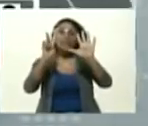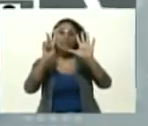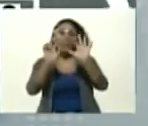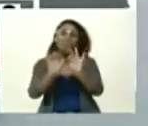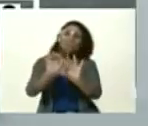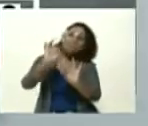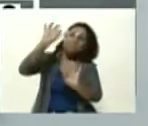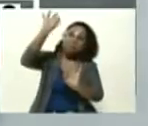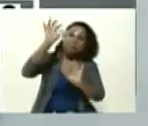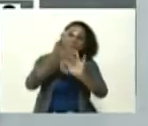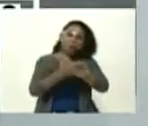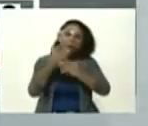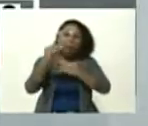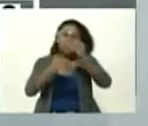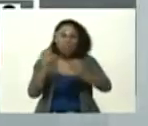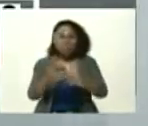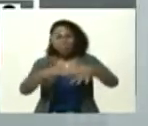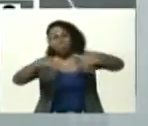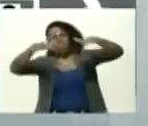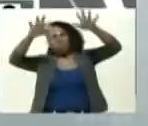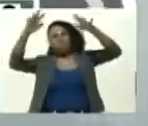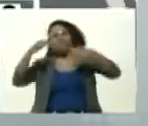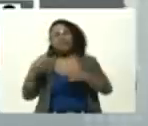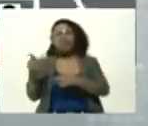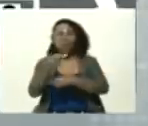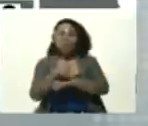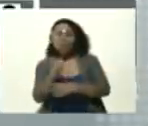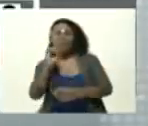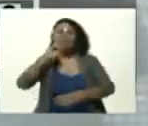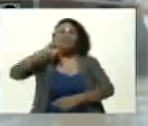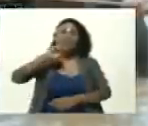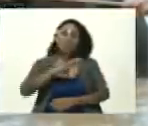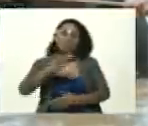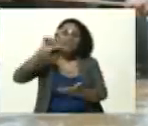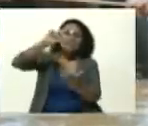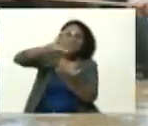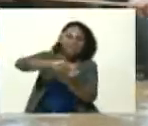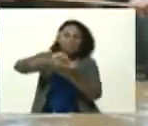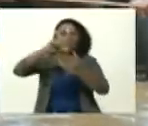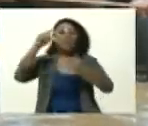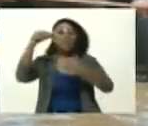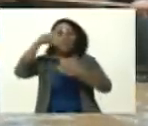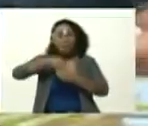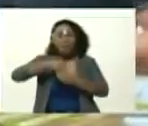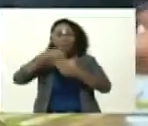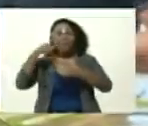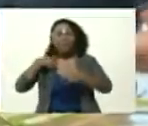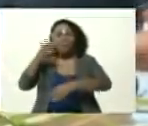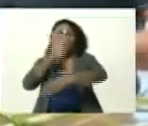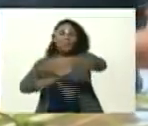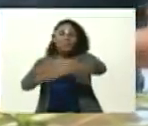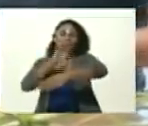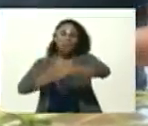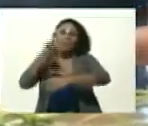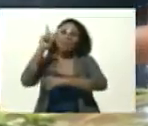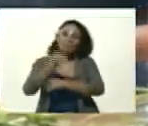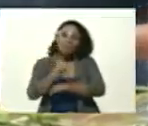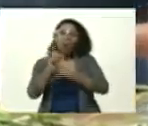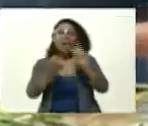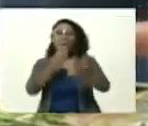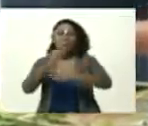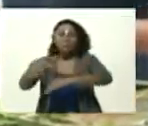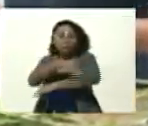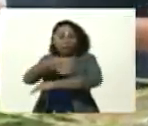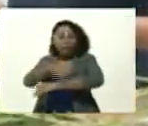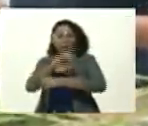Esto ha generado desbordamiento hacia la zona del casco histórico y otras zonas dentro de la ciudad de Barcelona. Tenemos también zonas rurales y